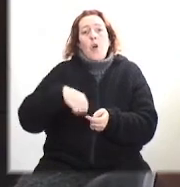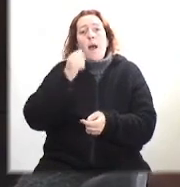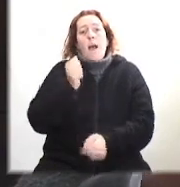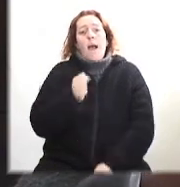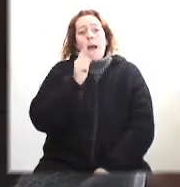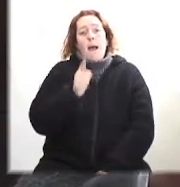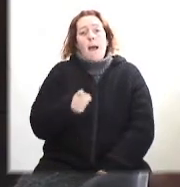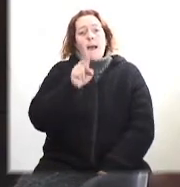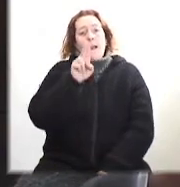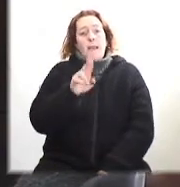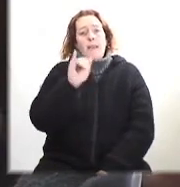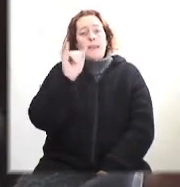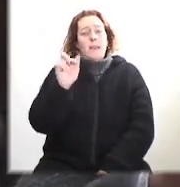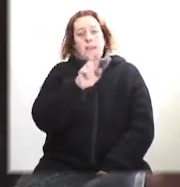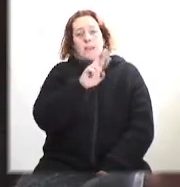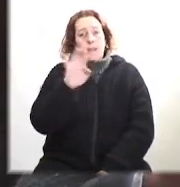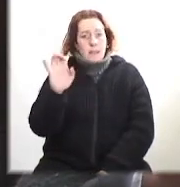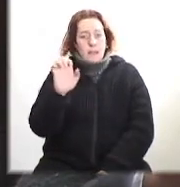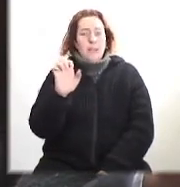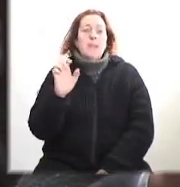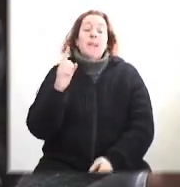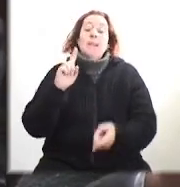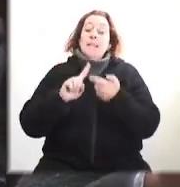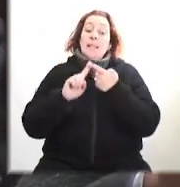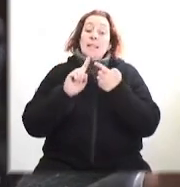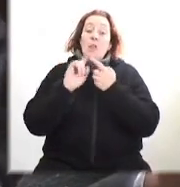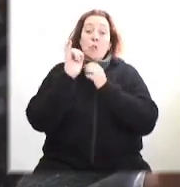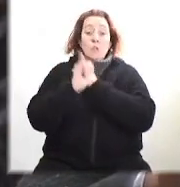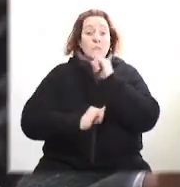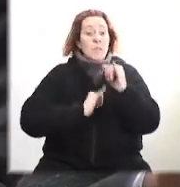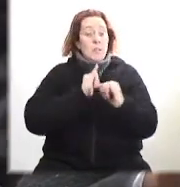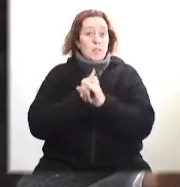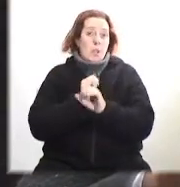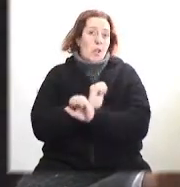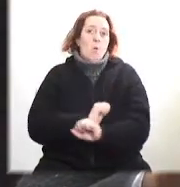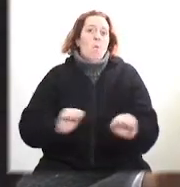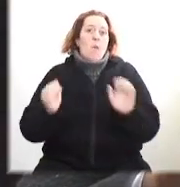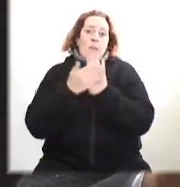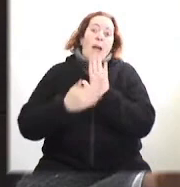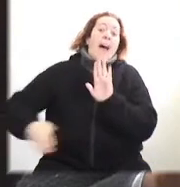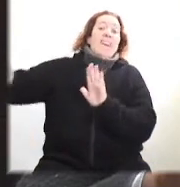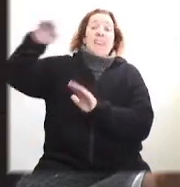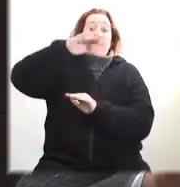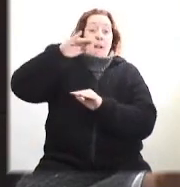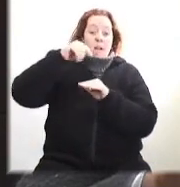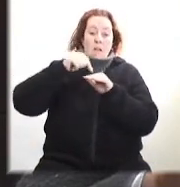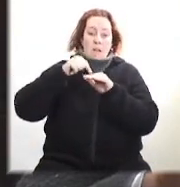en cuanto a que los tratados internacionales no pueden primar sobre nuestra Constitución.